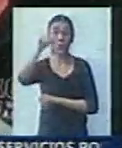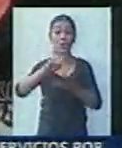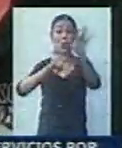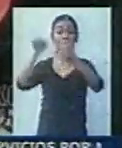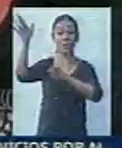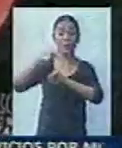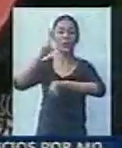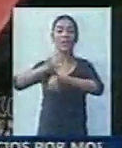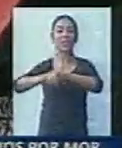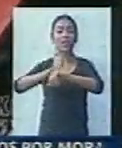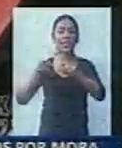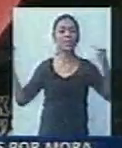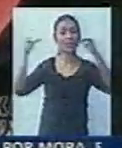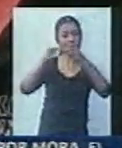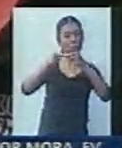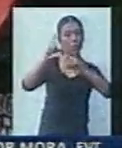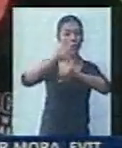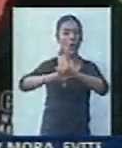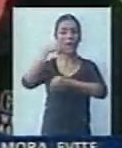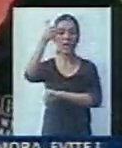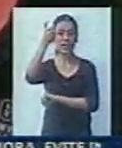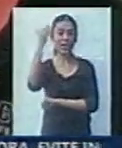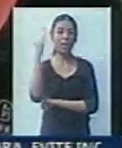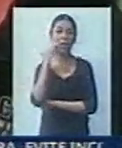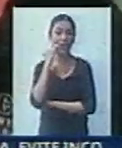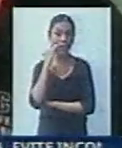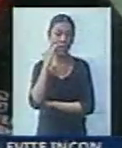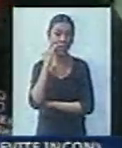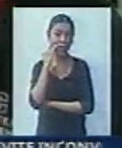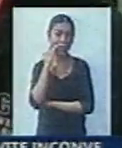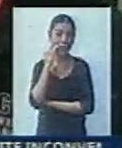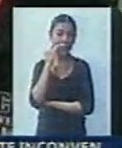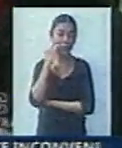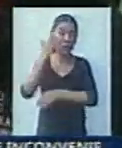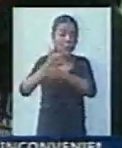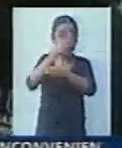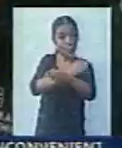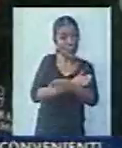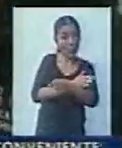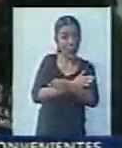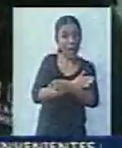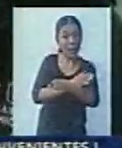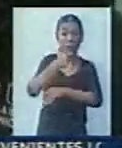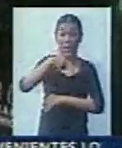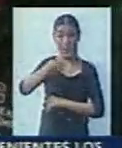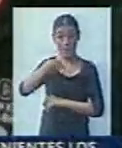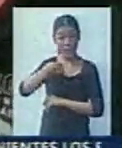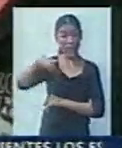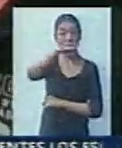18 horas se van hasta ellos puntuales pues yo ya había invitado a todos los vecinos puentes del pizarrón a las 17 y 30 para que se junte moto2